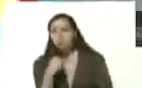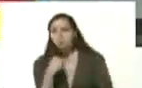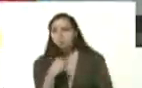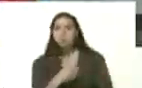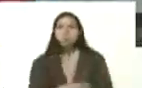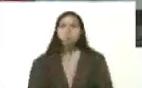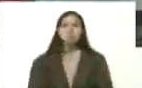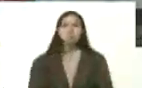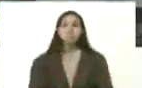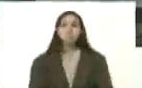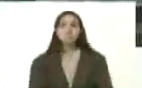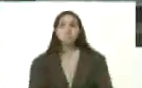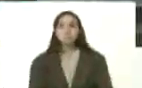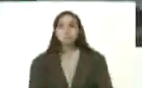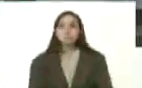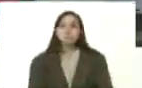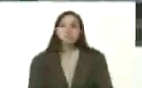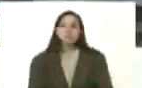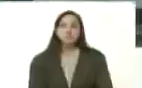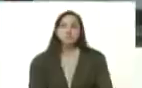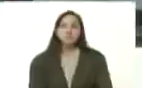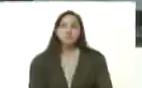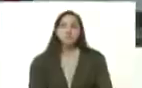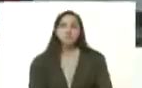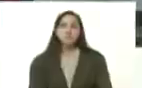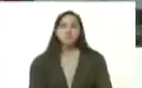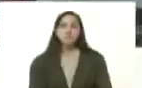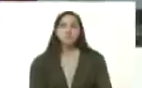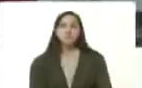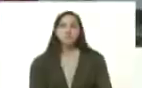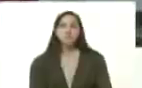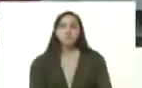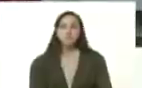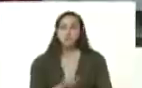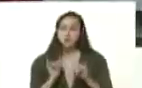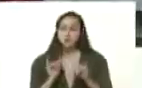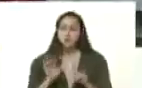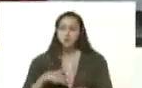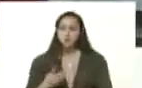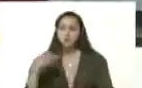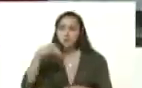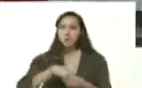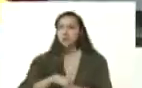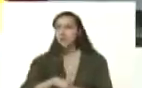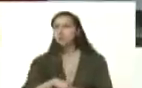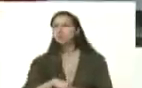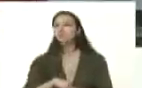roer. Aquí podrán entrar